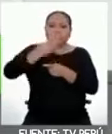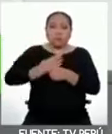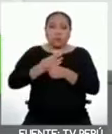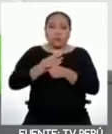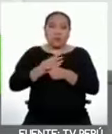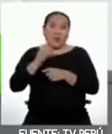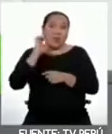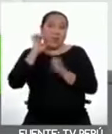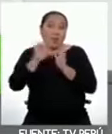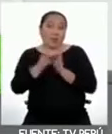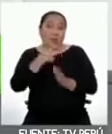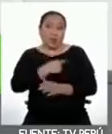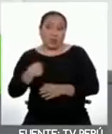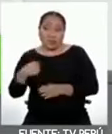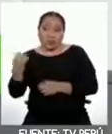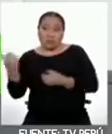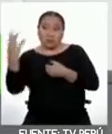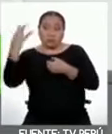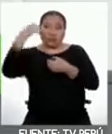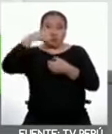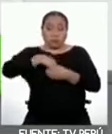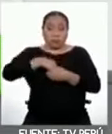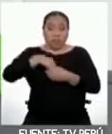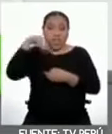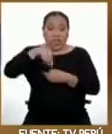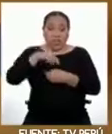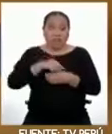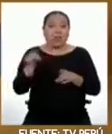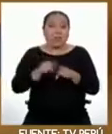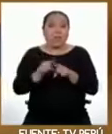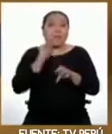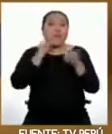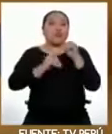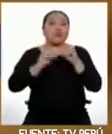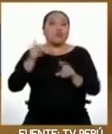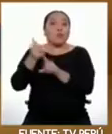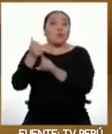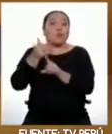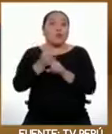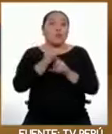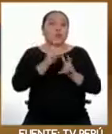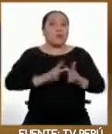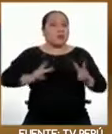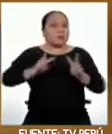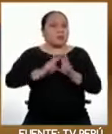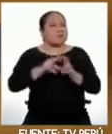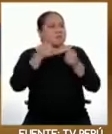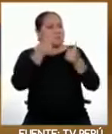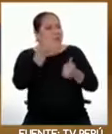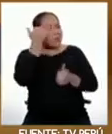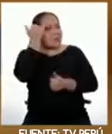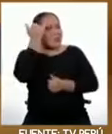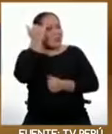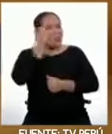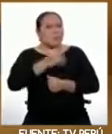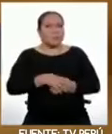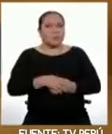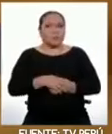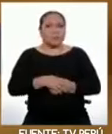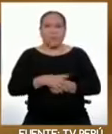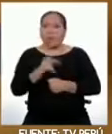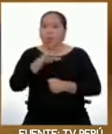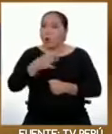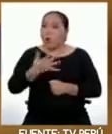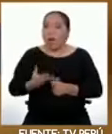China, también han influido en la construcción de valores. No se oye mal esa idea. No existen